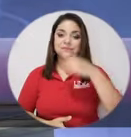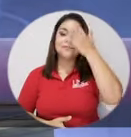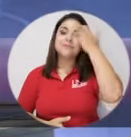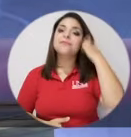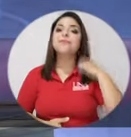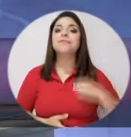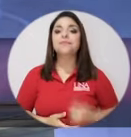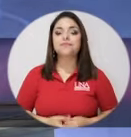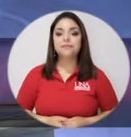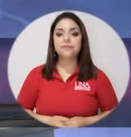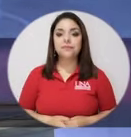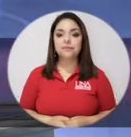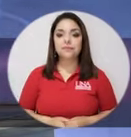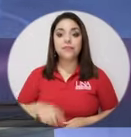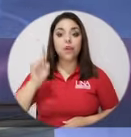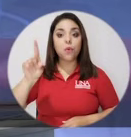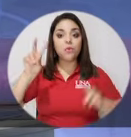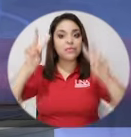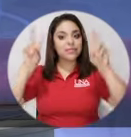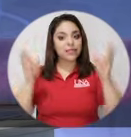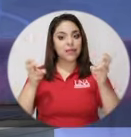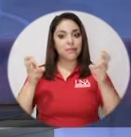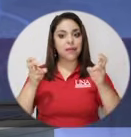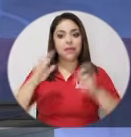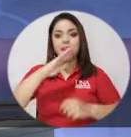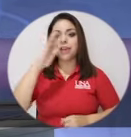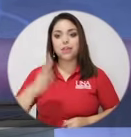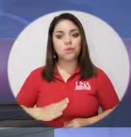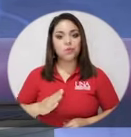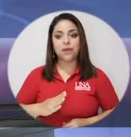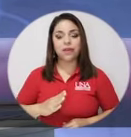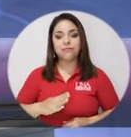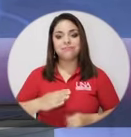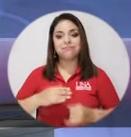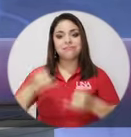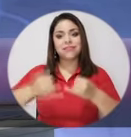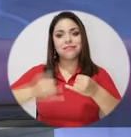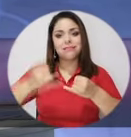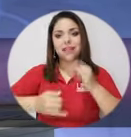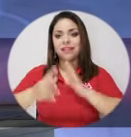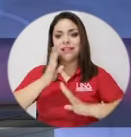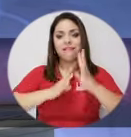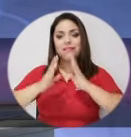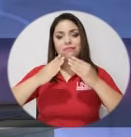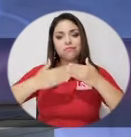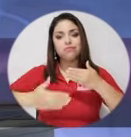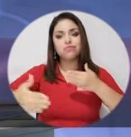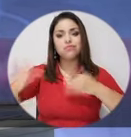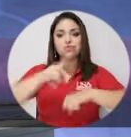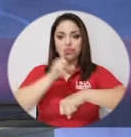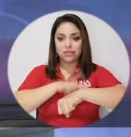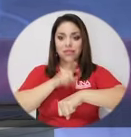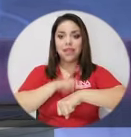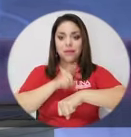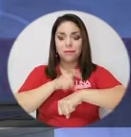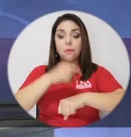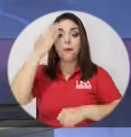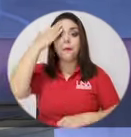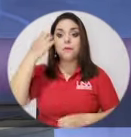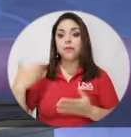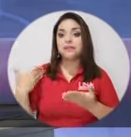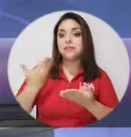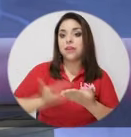Un tema del que probablemente no vamos a terminar de hablar en mucho tiempo porque al llegar, ¿verdad?, el